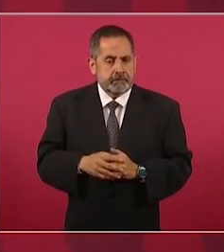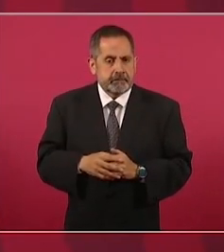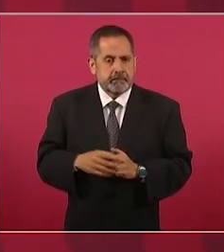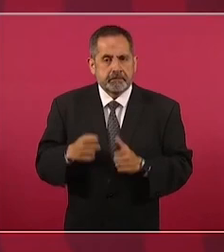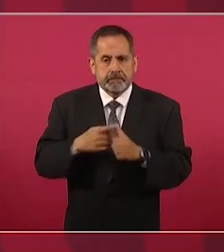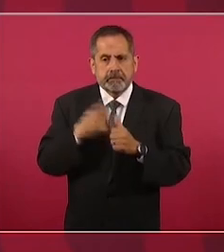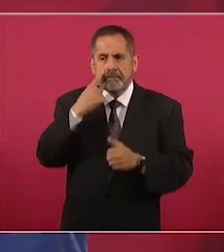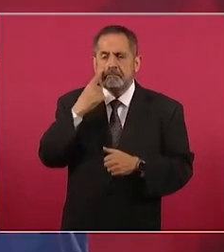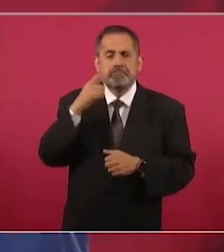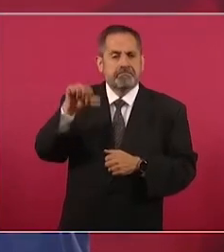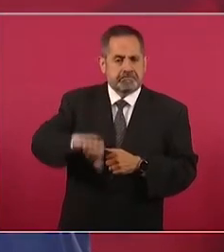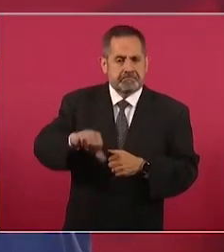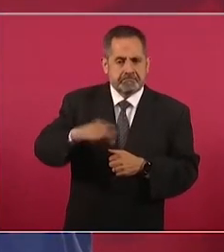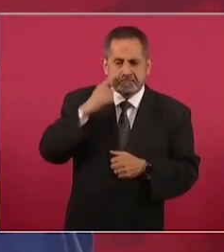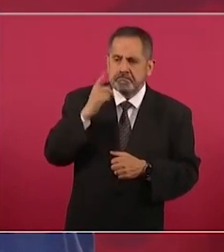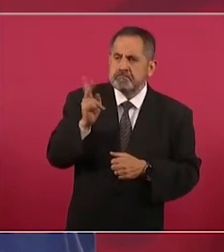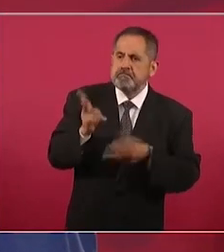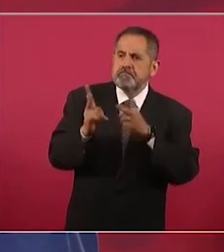ver hoy